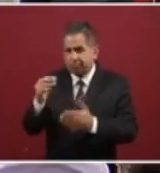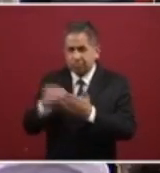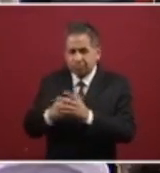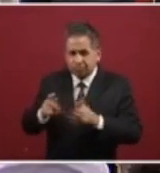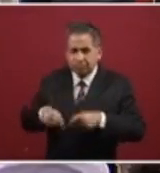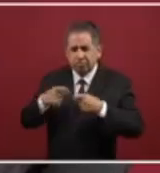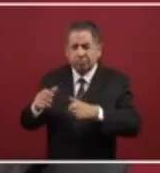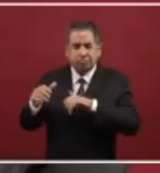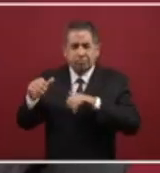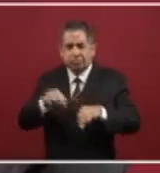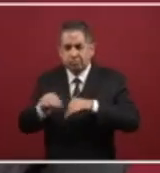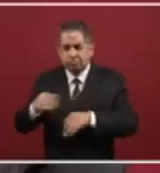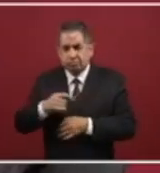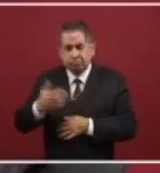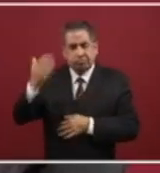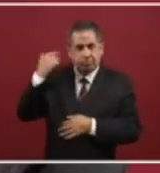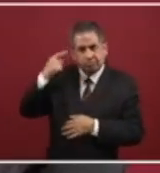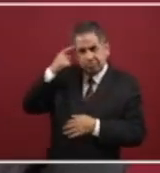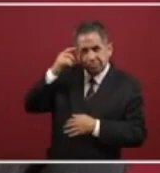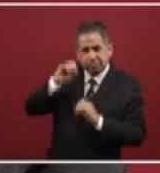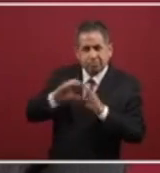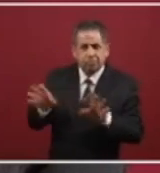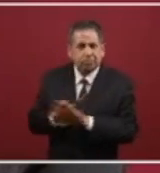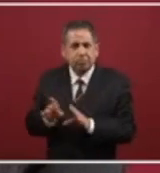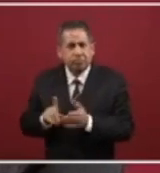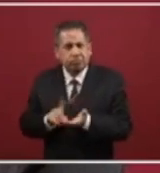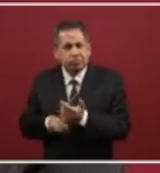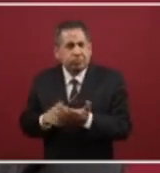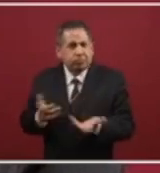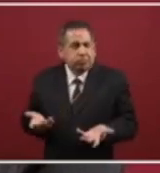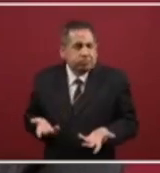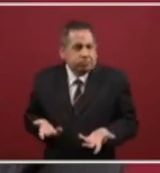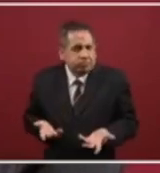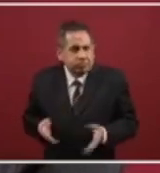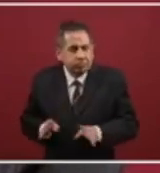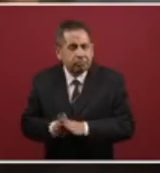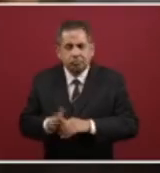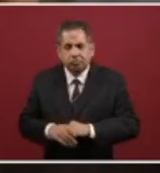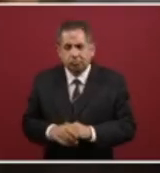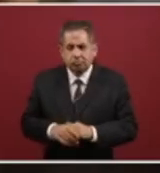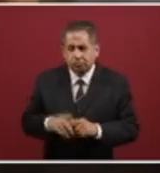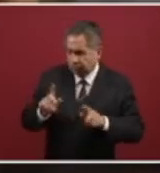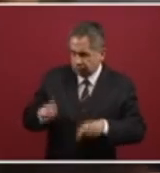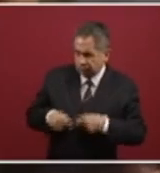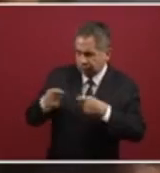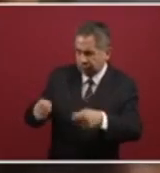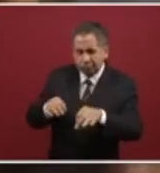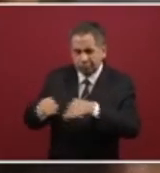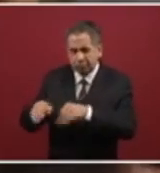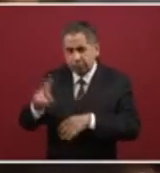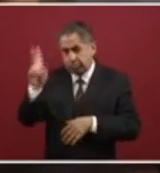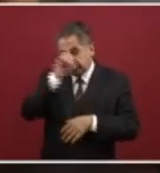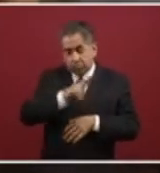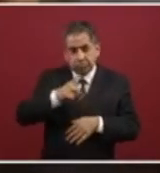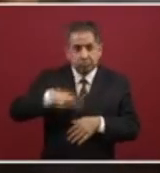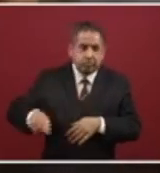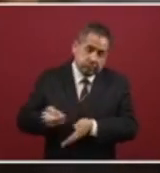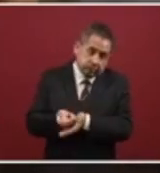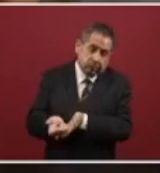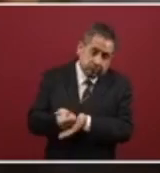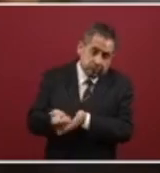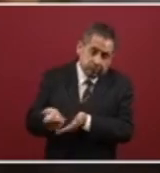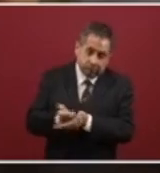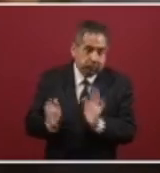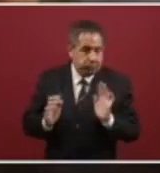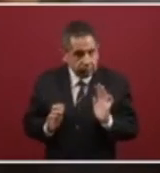tengo antecedentes para saber qué compromiso hay y si no le van a dar empleo, pues peor, porque los vamos a mantener. Eso